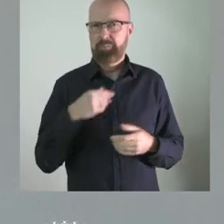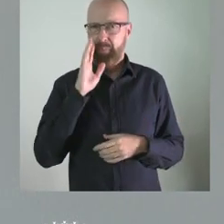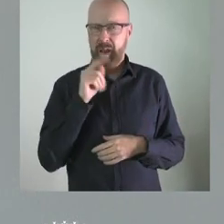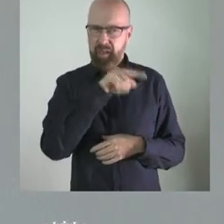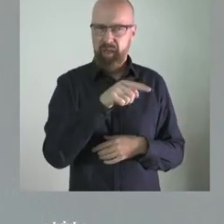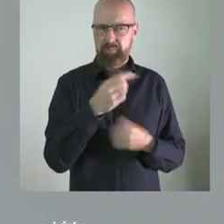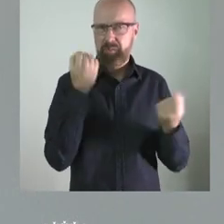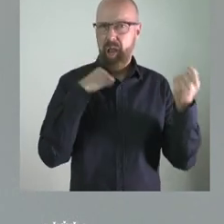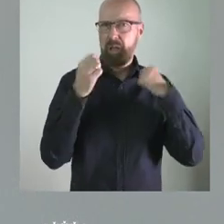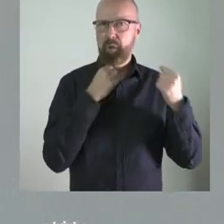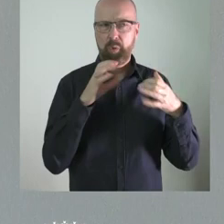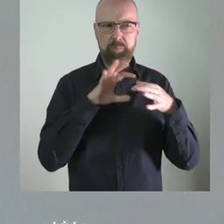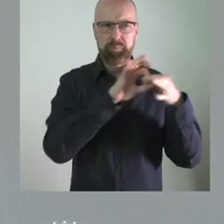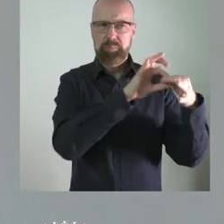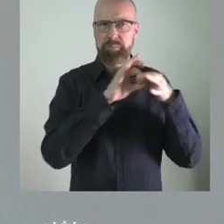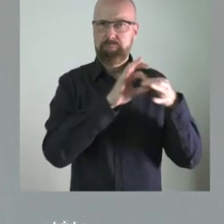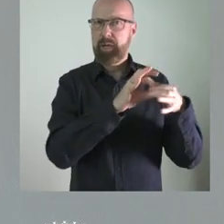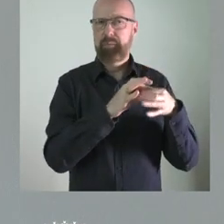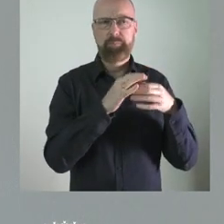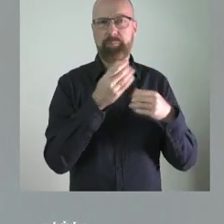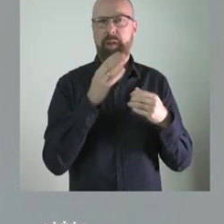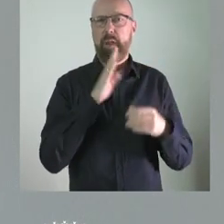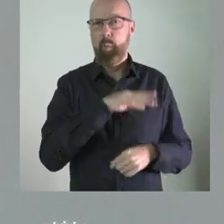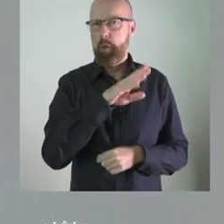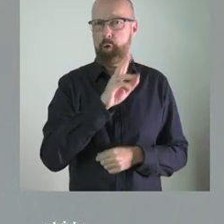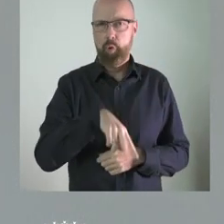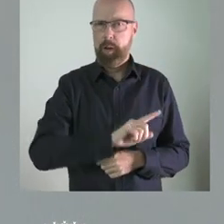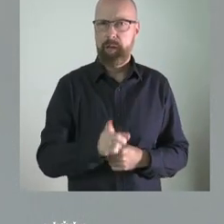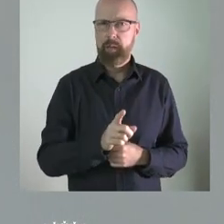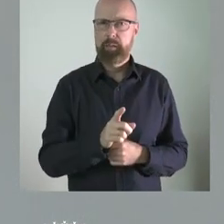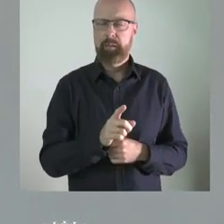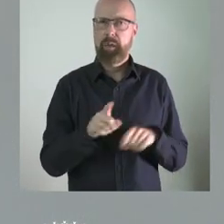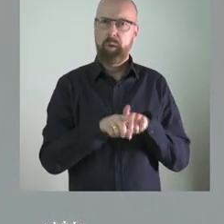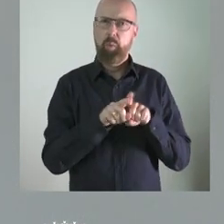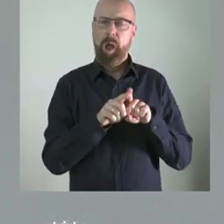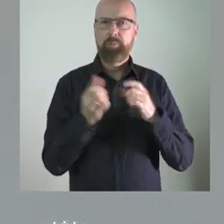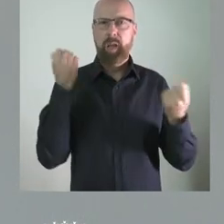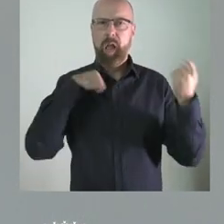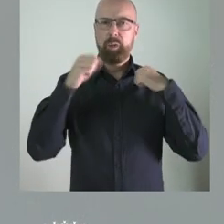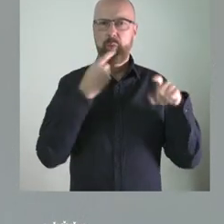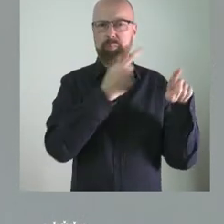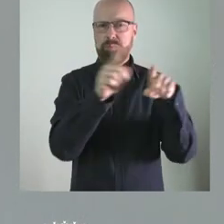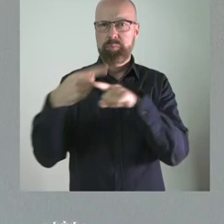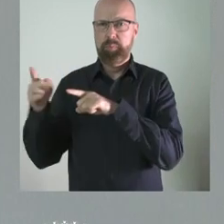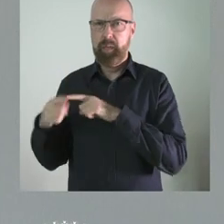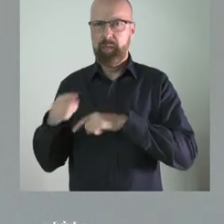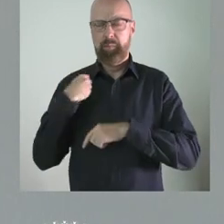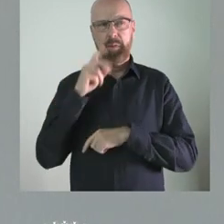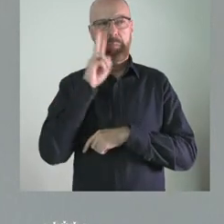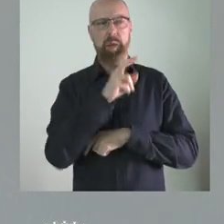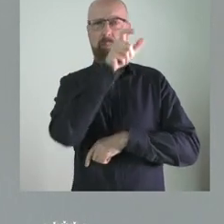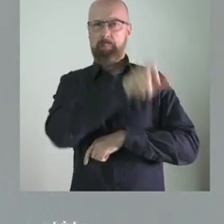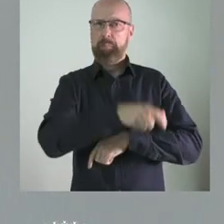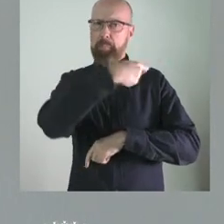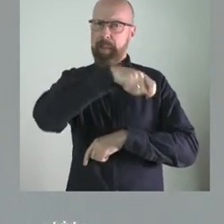ordinario de relaciones entre administraciones es un trato muy distinto el que vemos que el presidente del gobierno tiene cuando